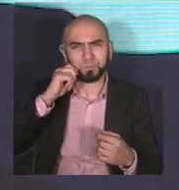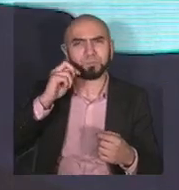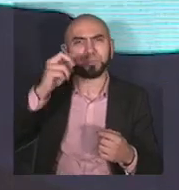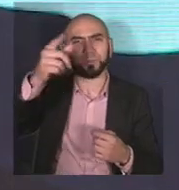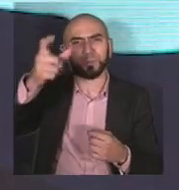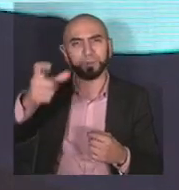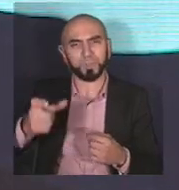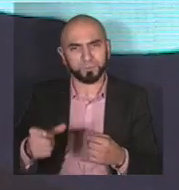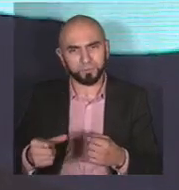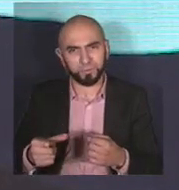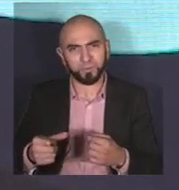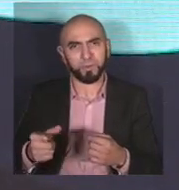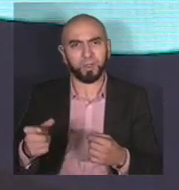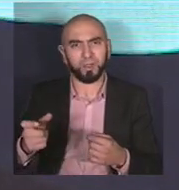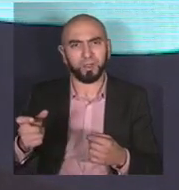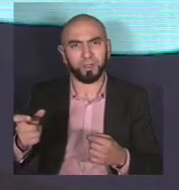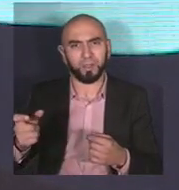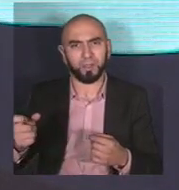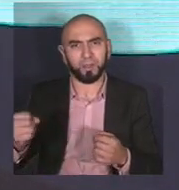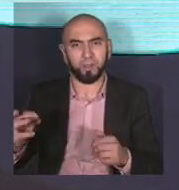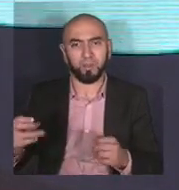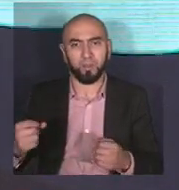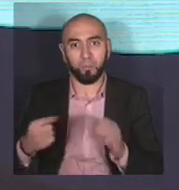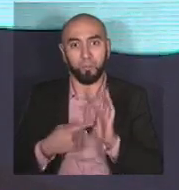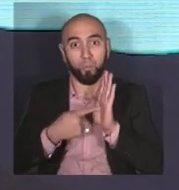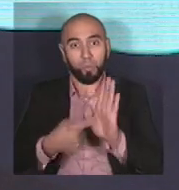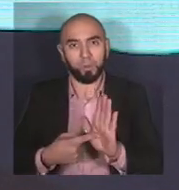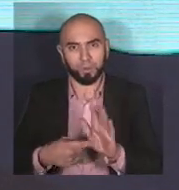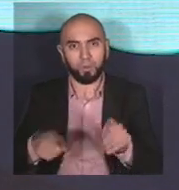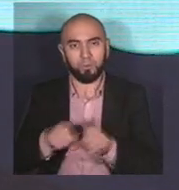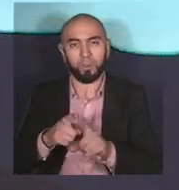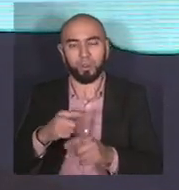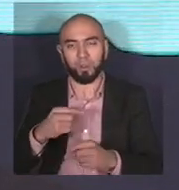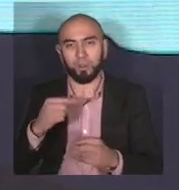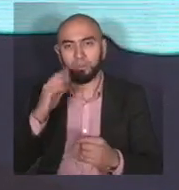sean personas que muestran un trastorno de personalidad.